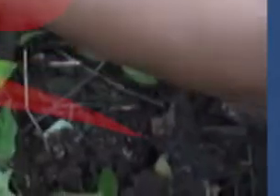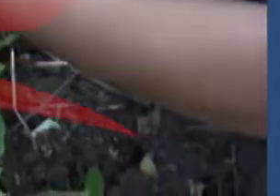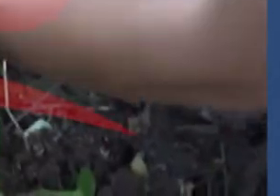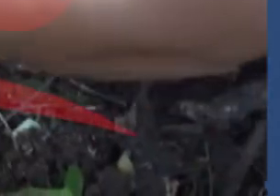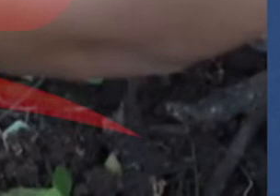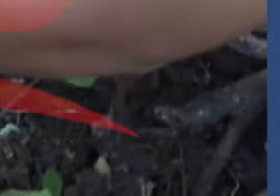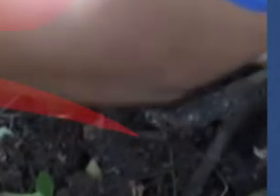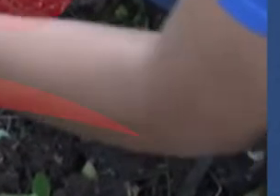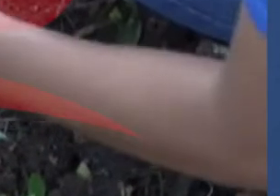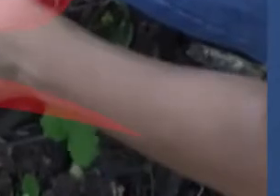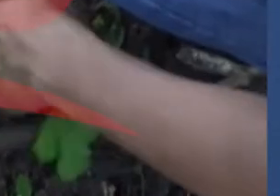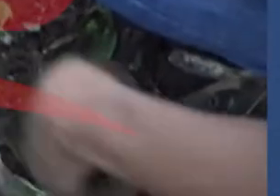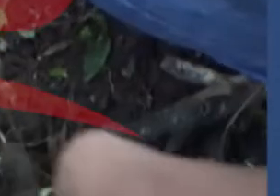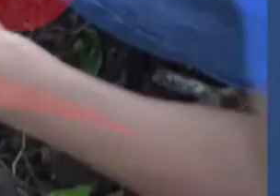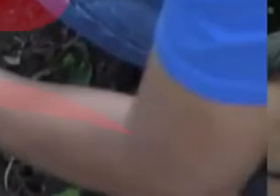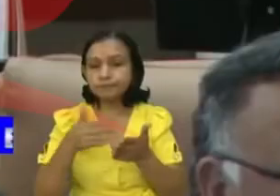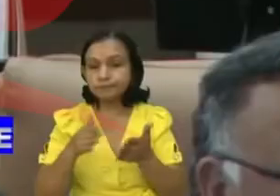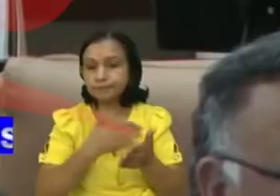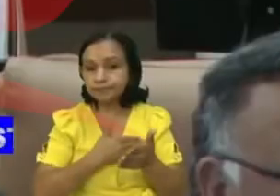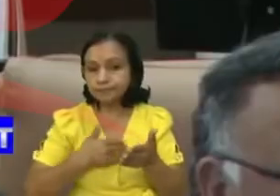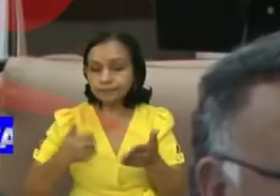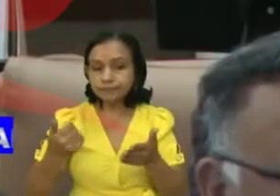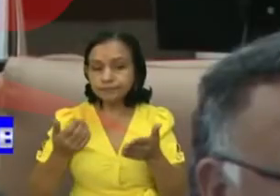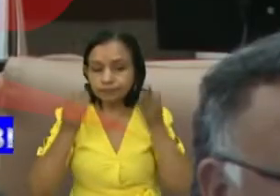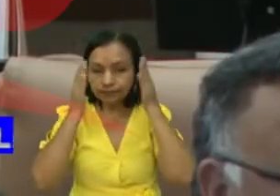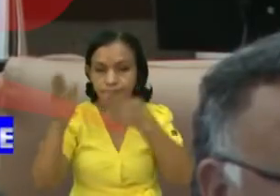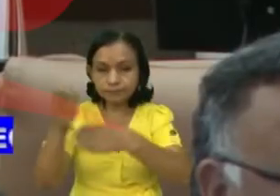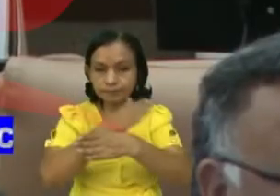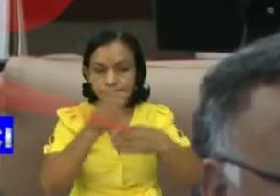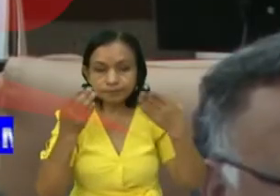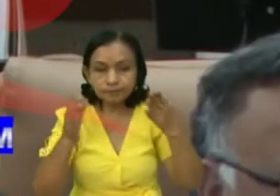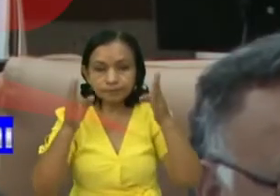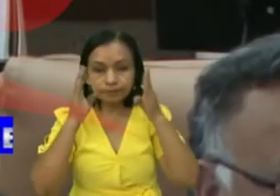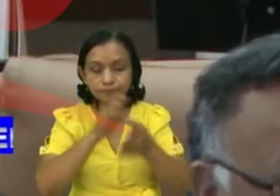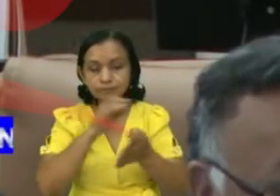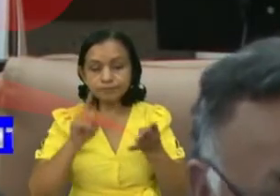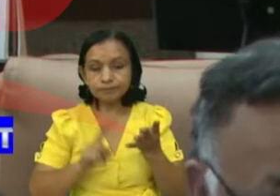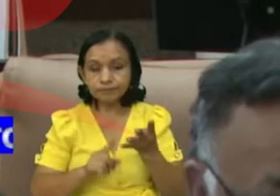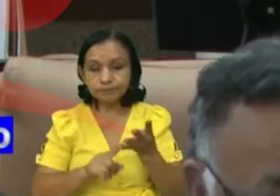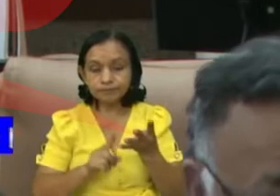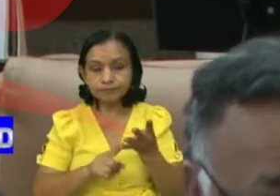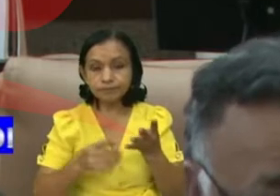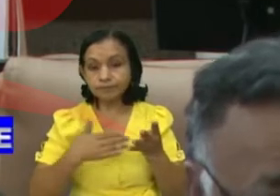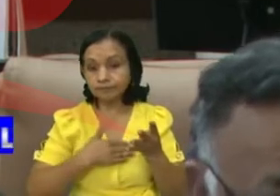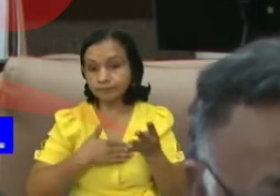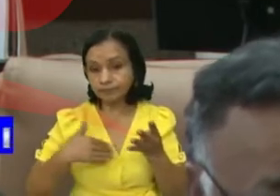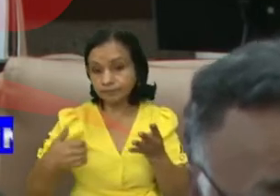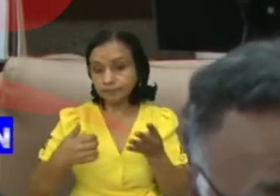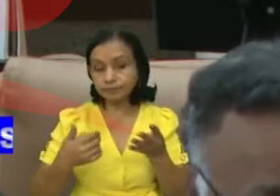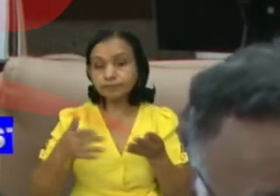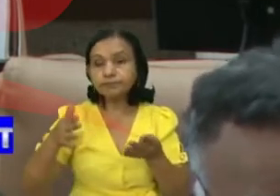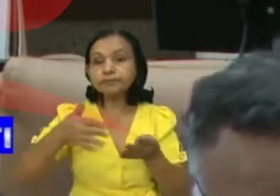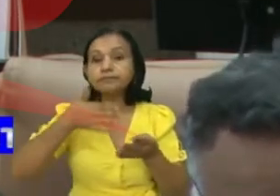El tercero, acceso mejorado a los servicios sostenibles. El cuarto objetivo es mejorar la calidad del